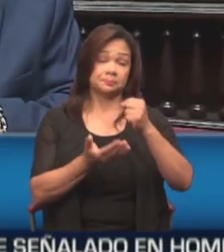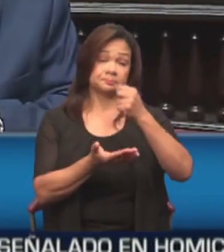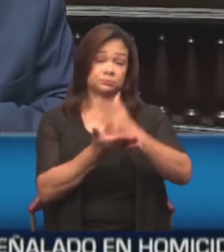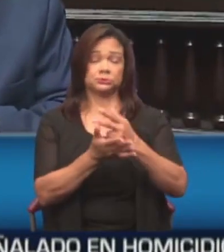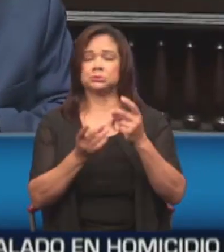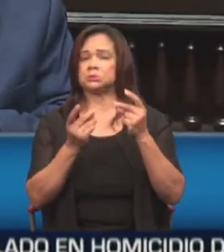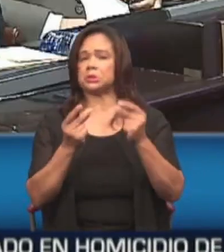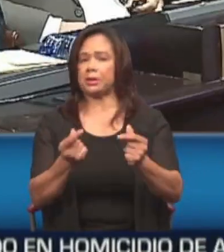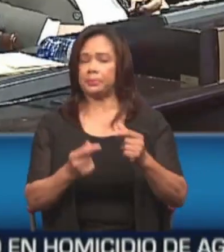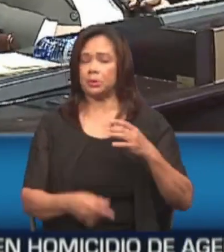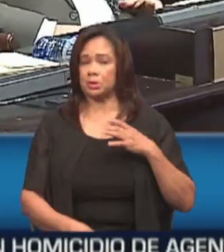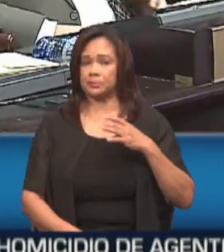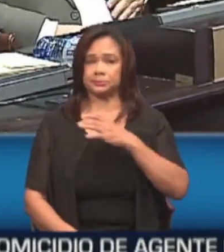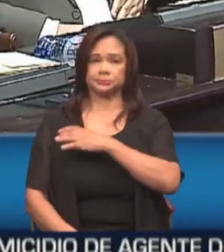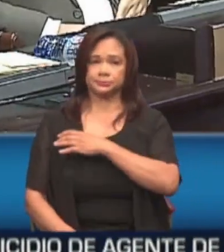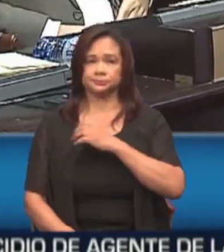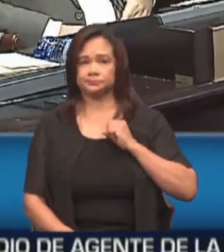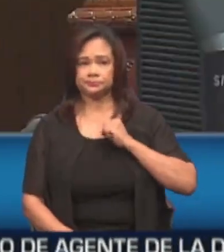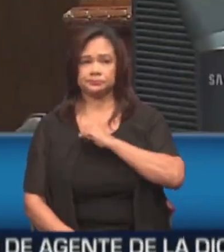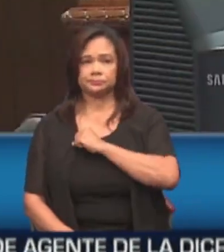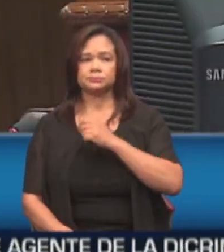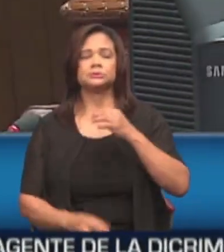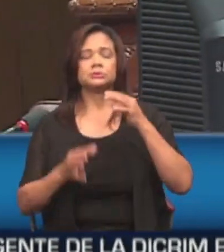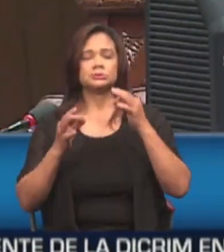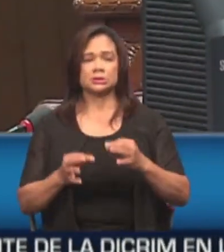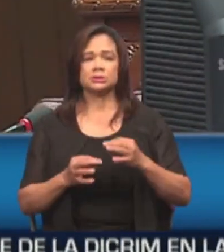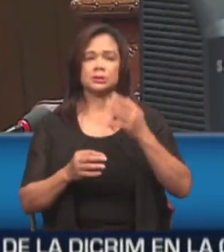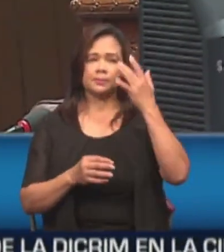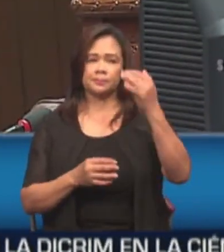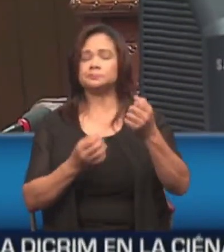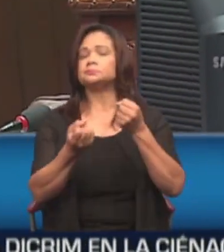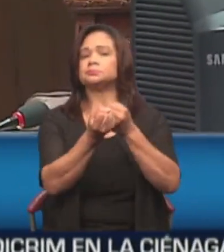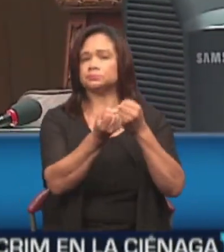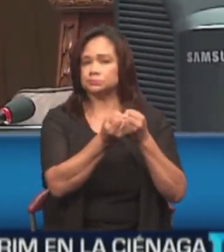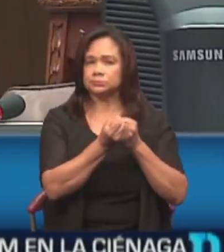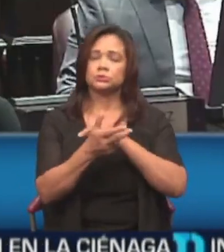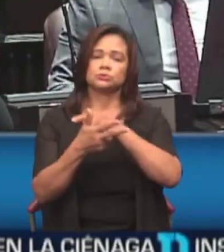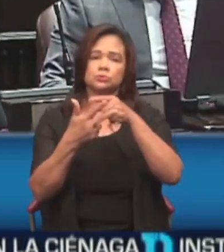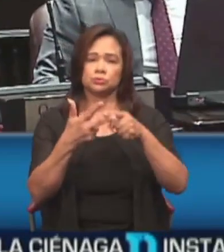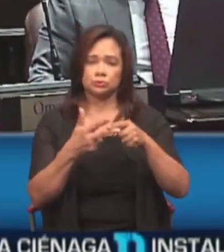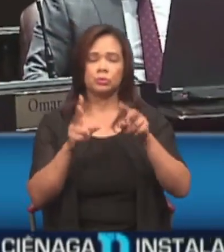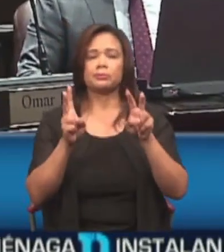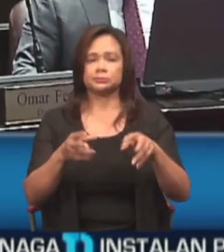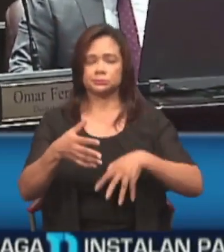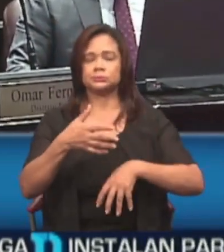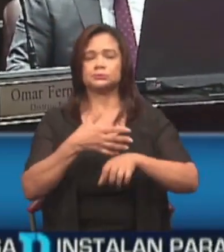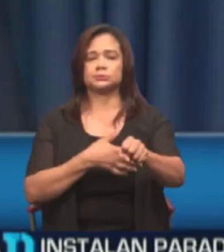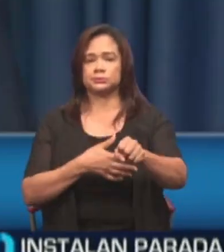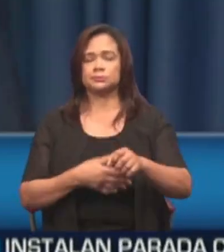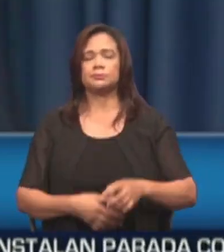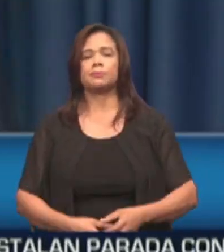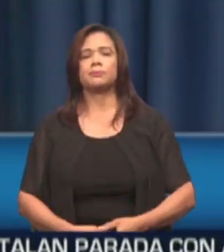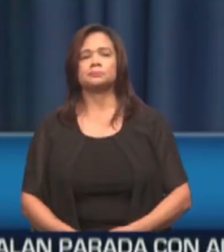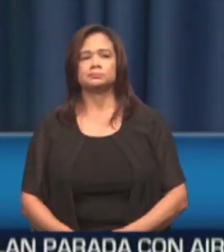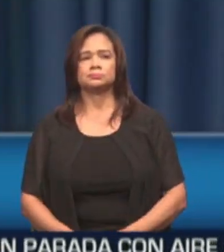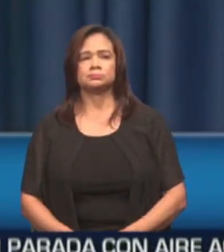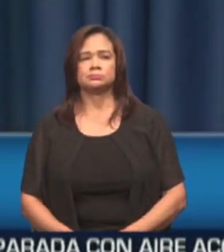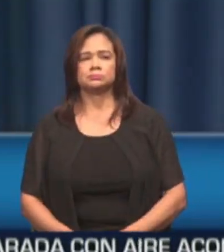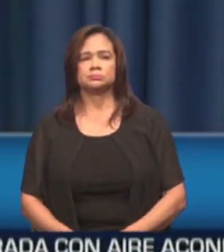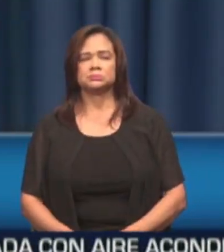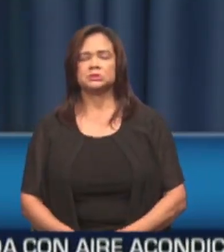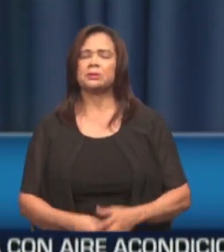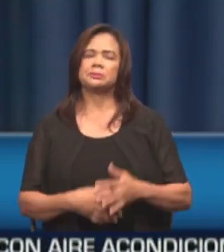vapor por la cámara alta y sigue firme en su posición de apoyar las tres causales del aborto se festino